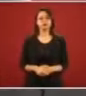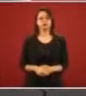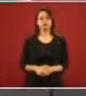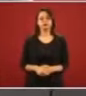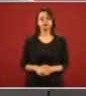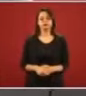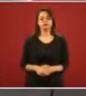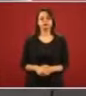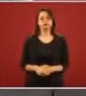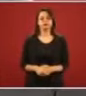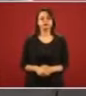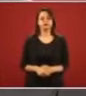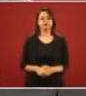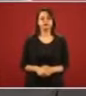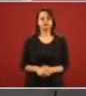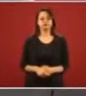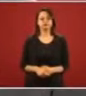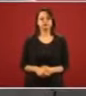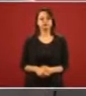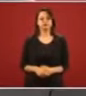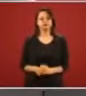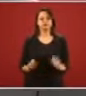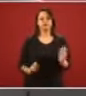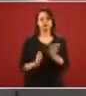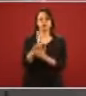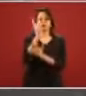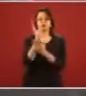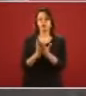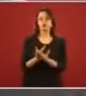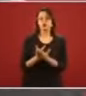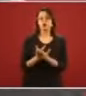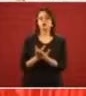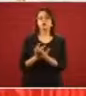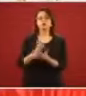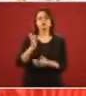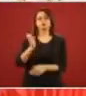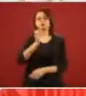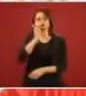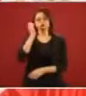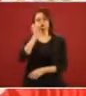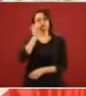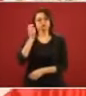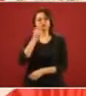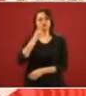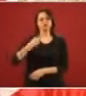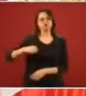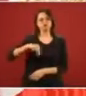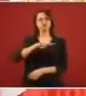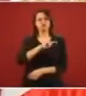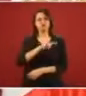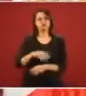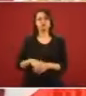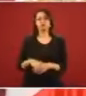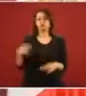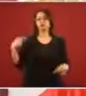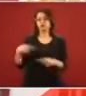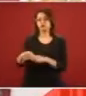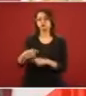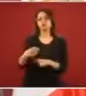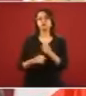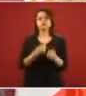El programa La Escuela es Nuestra, este año 22 mil